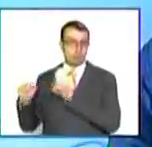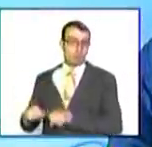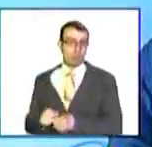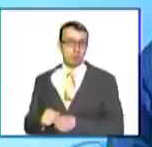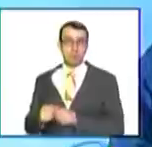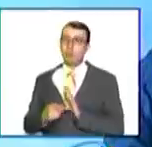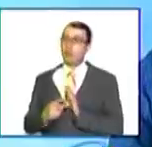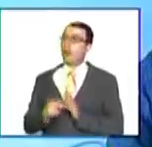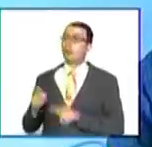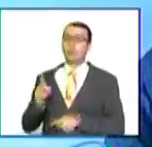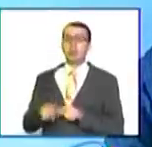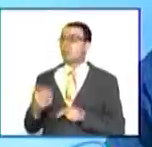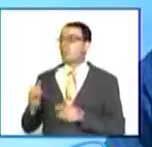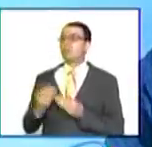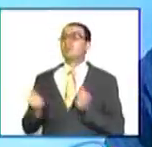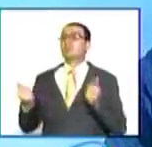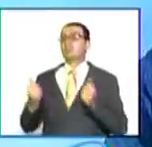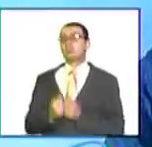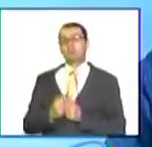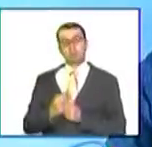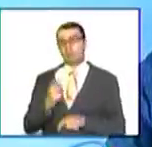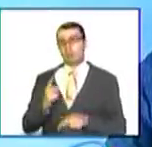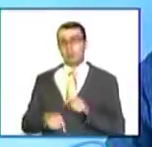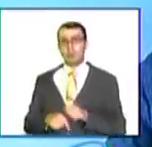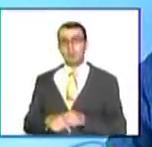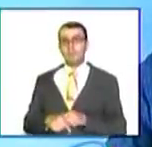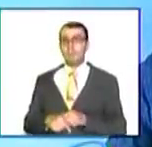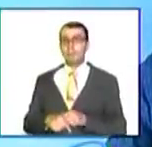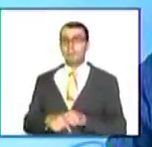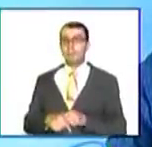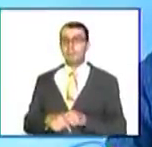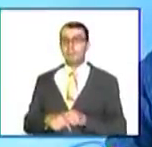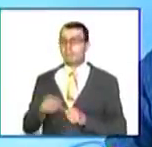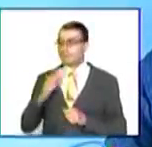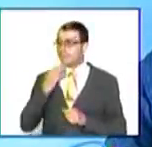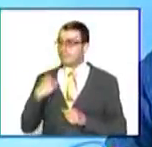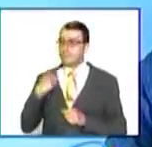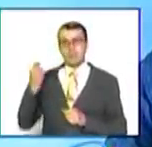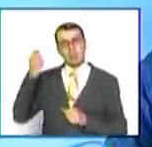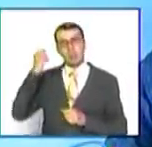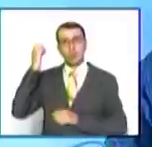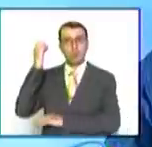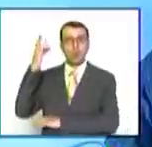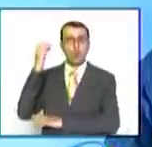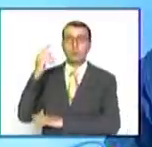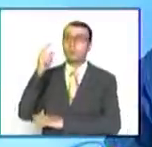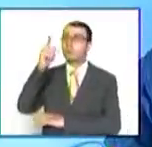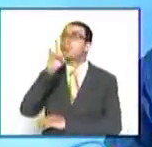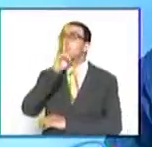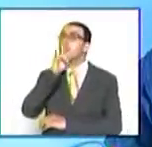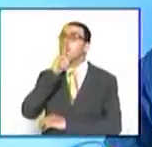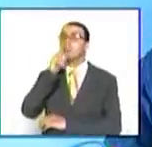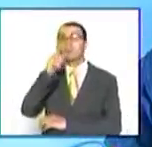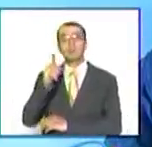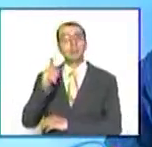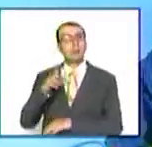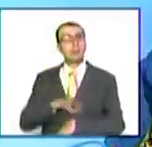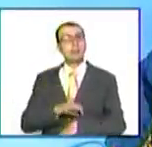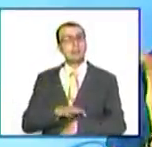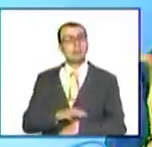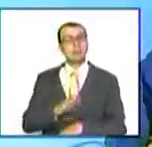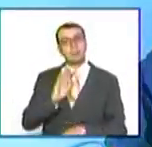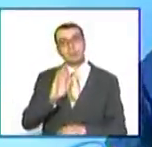que hacerle. La medicina es muy amplia, es muy linda. Ahora que regresé de este congreso en Estados Unidos de medicina ayurvédica, que es la